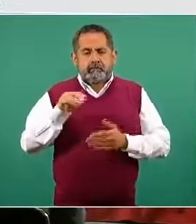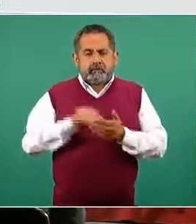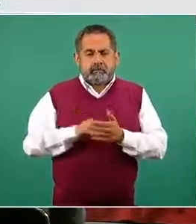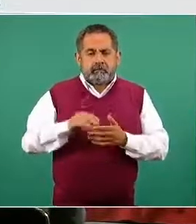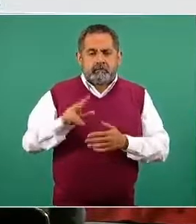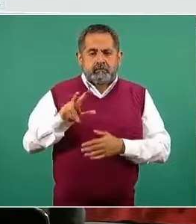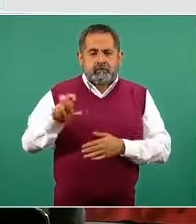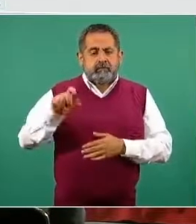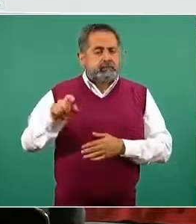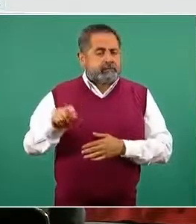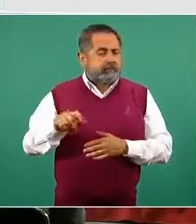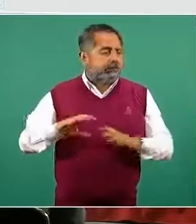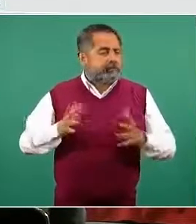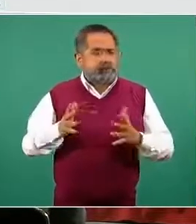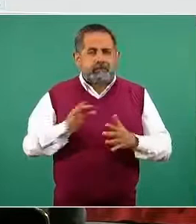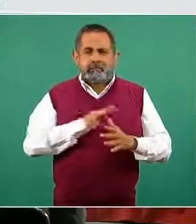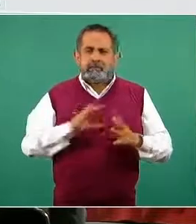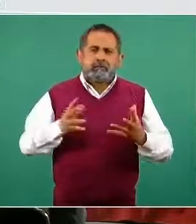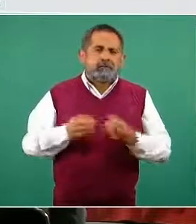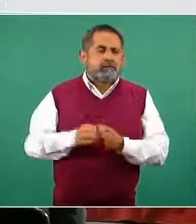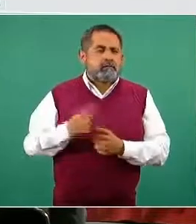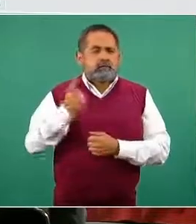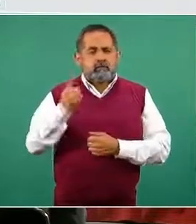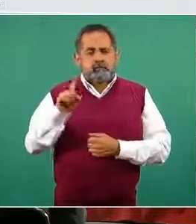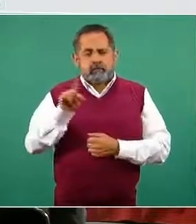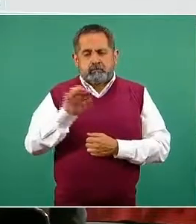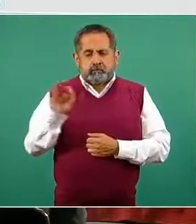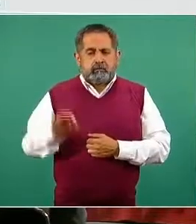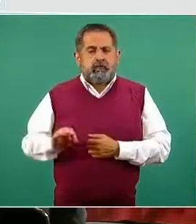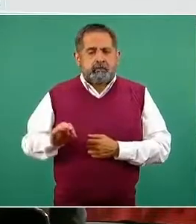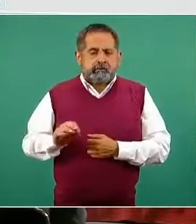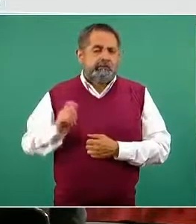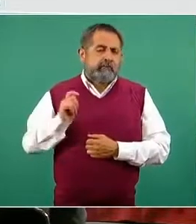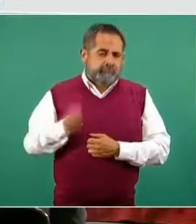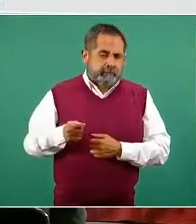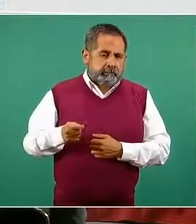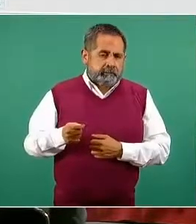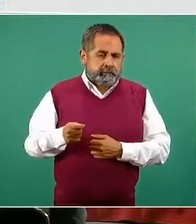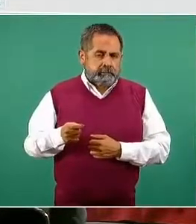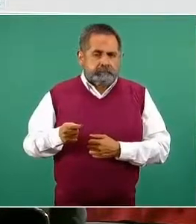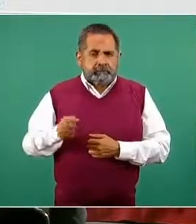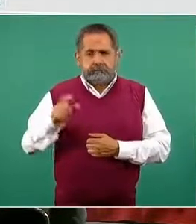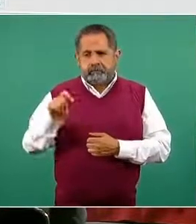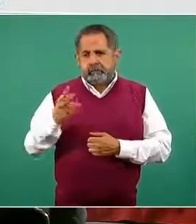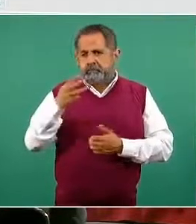2.520.820, de los cuales alrededor del 1%, poco menos del 1%, que son